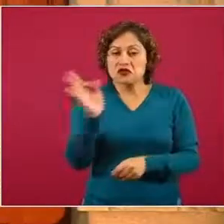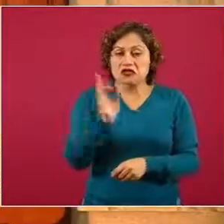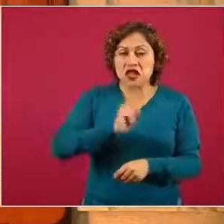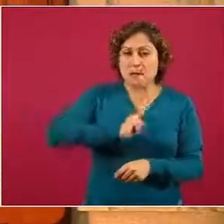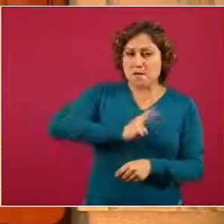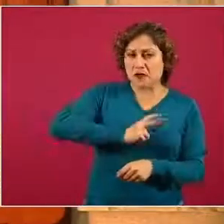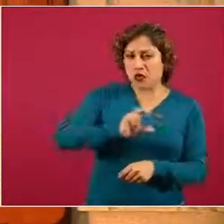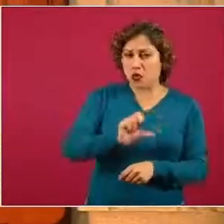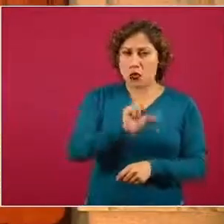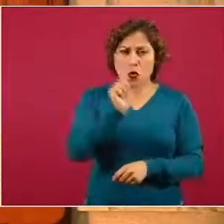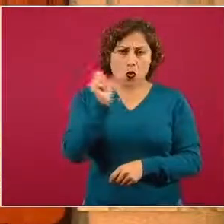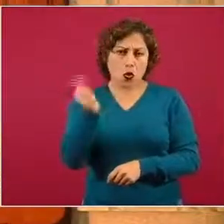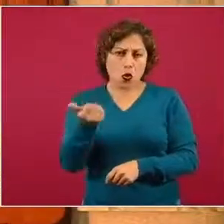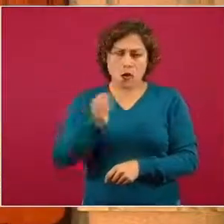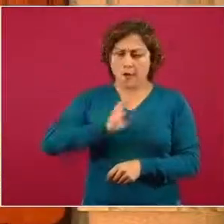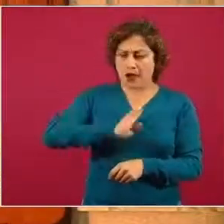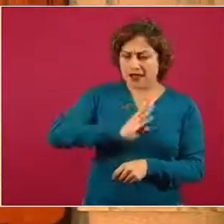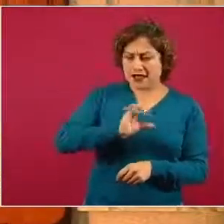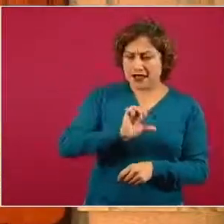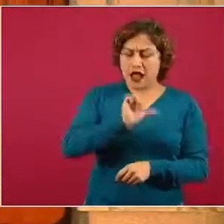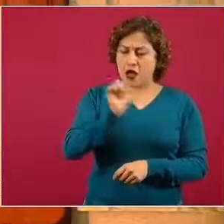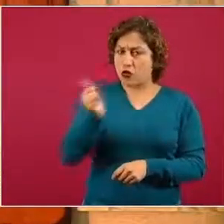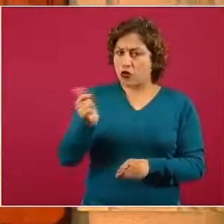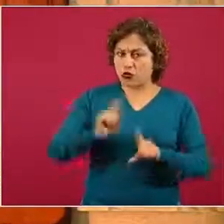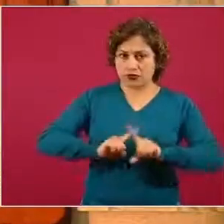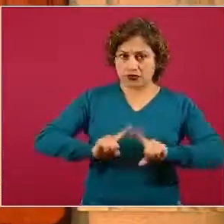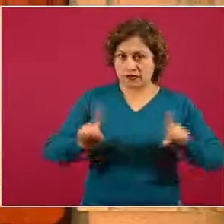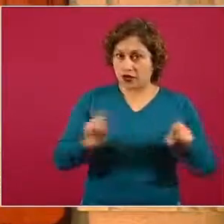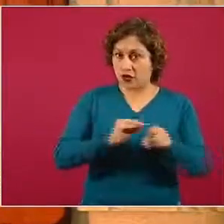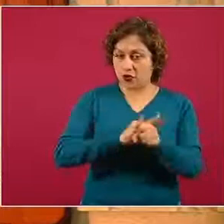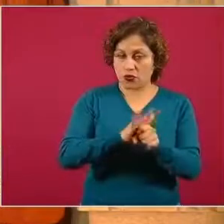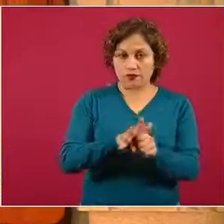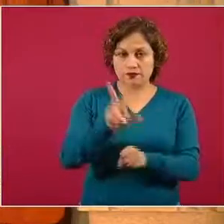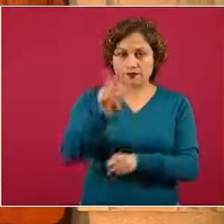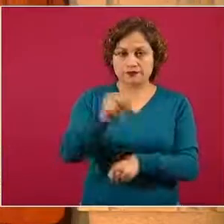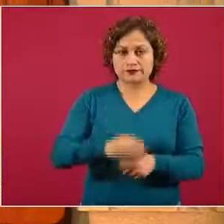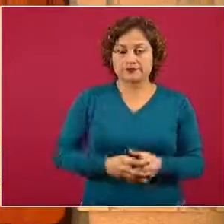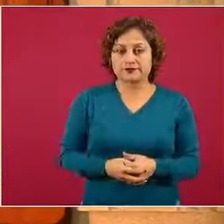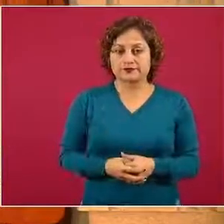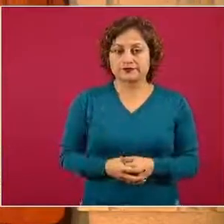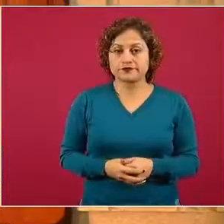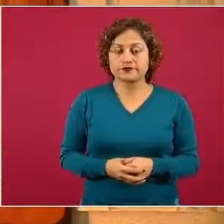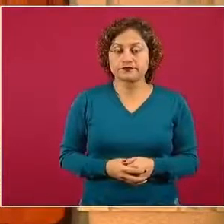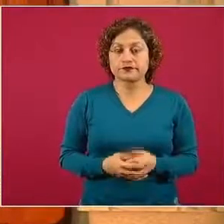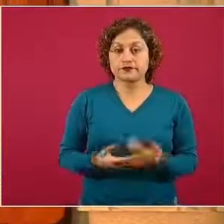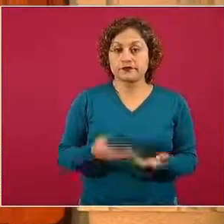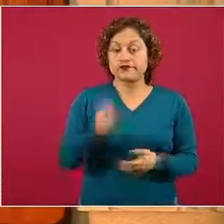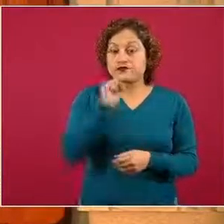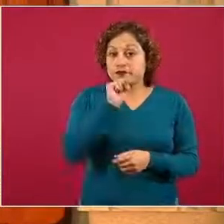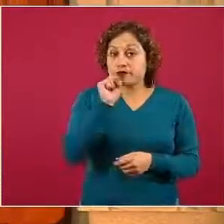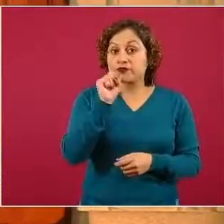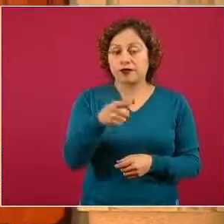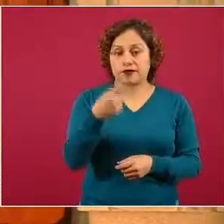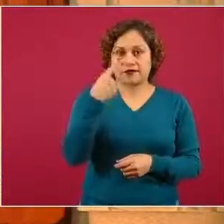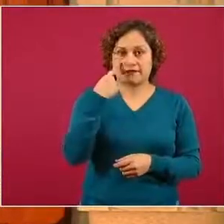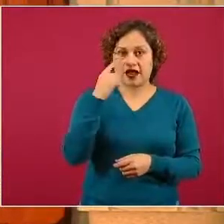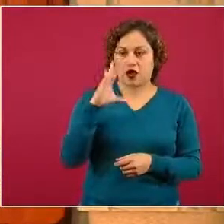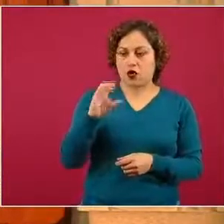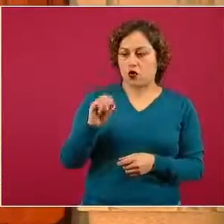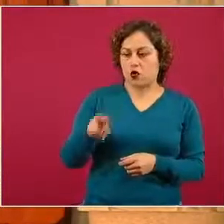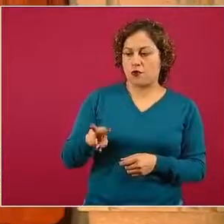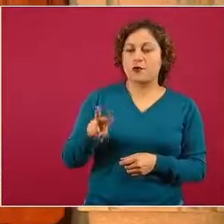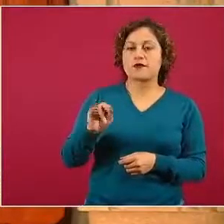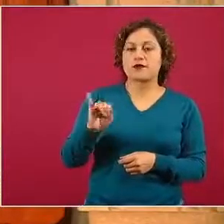algún otro microorganismo que les estaba causando esta enfermedad. Así también, como sabemos, COVID-19 puede ser una